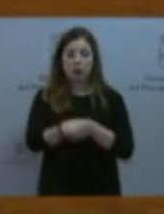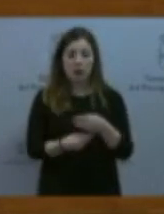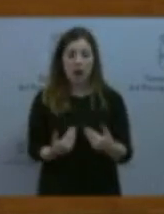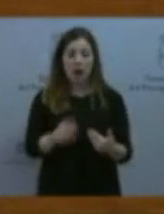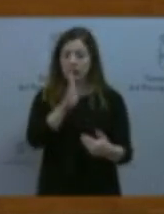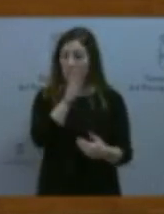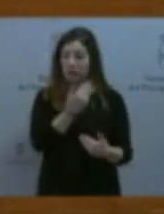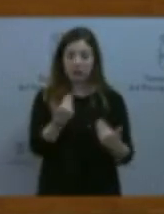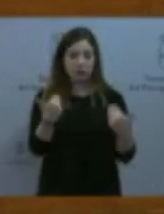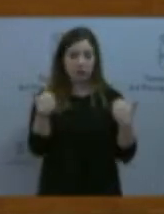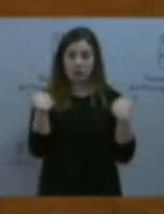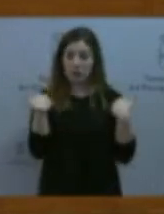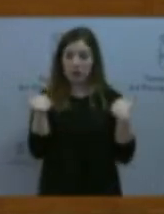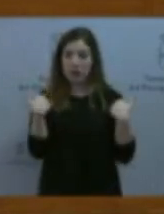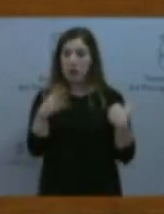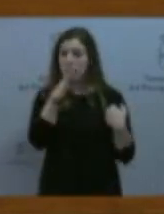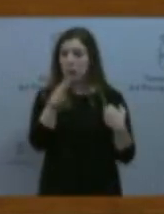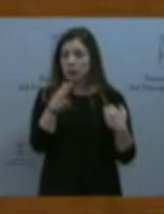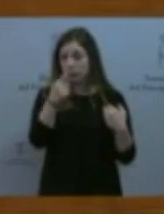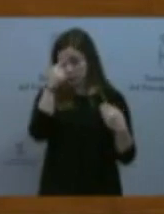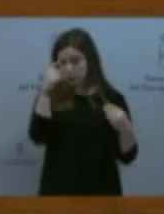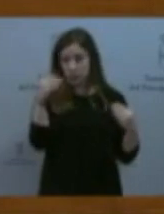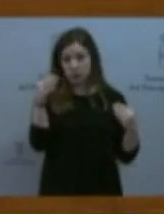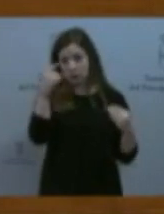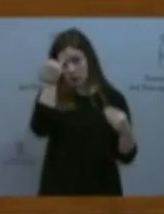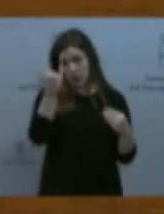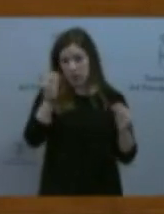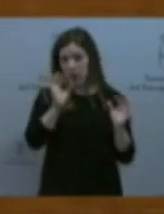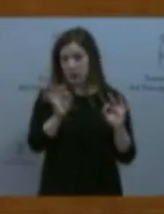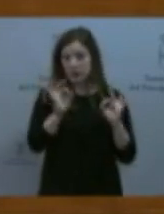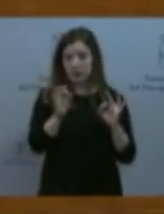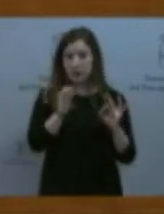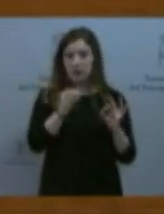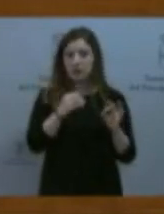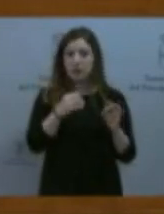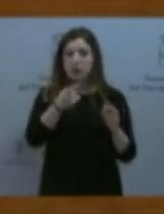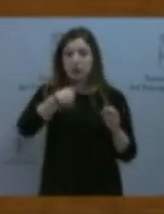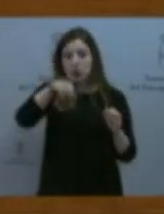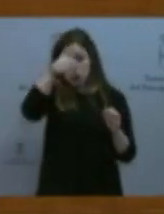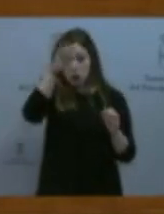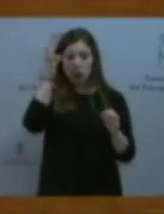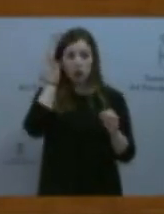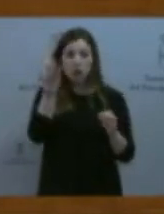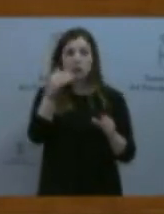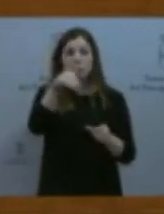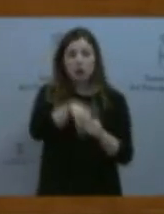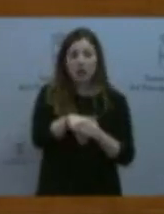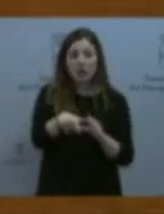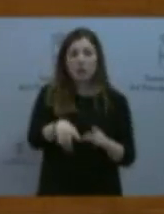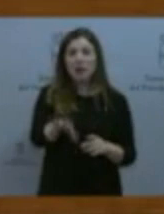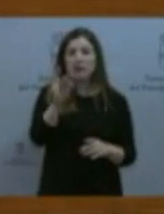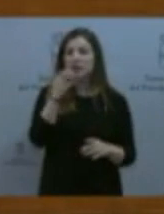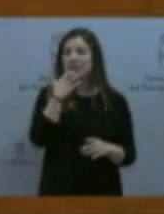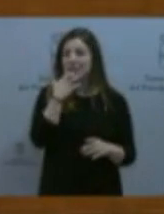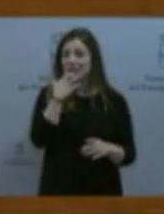paradójico, somos nosotras y nosotros quienes debemos votar y decidir si acabar o no con nuestros propios privilegios. ¿Por